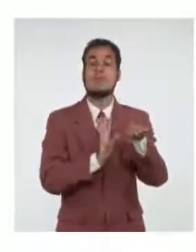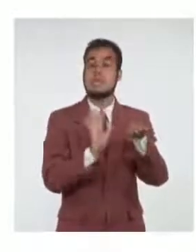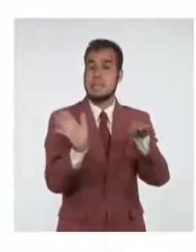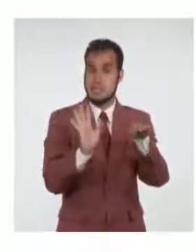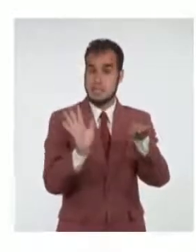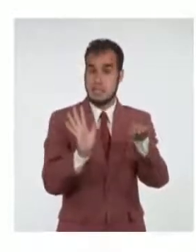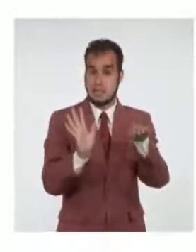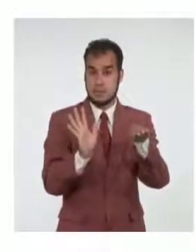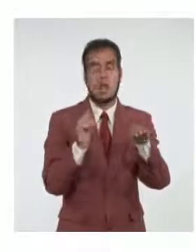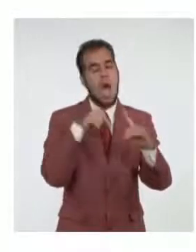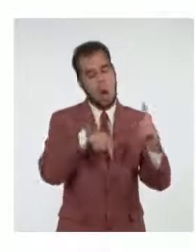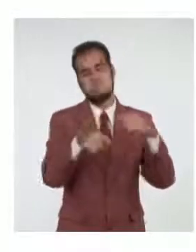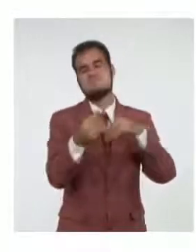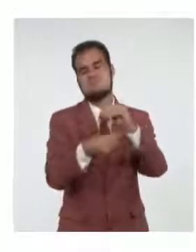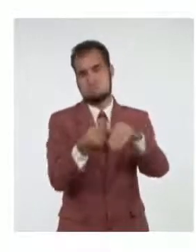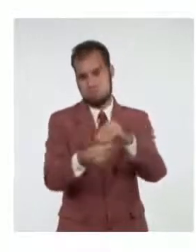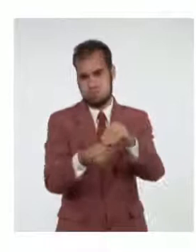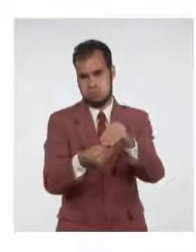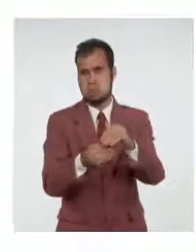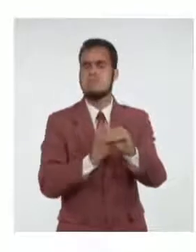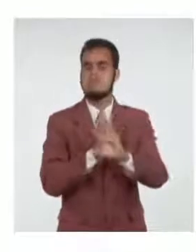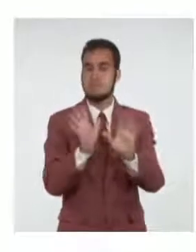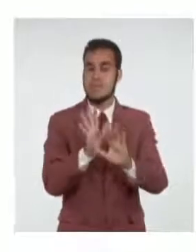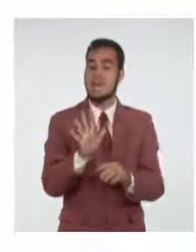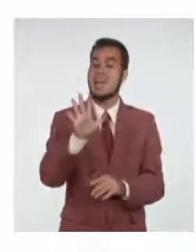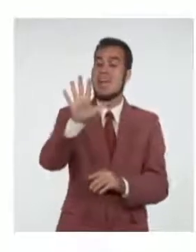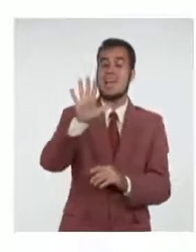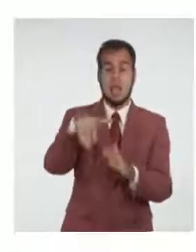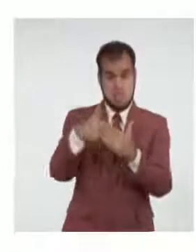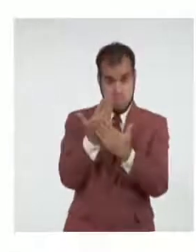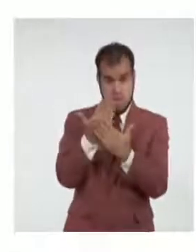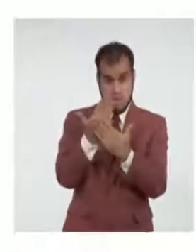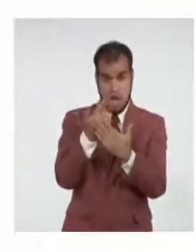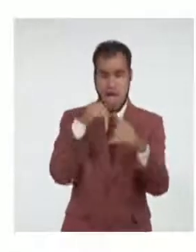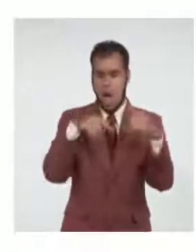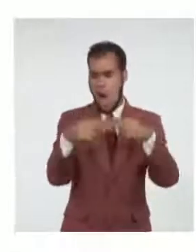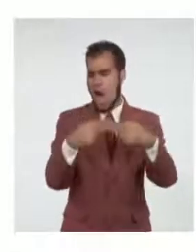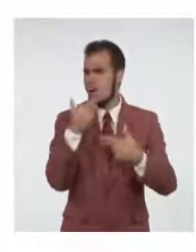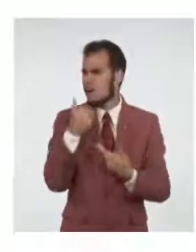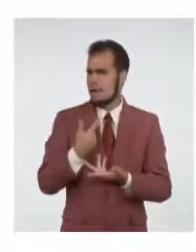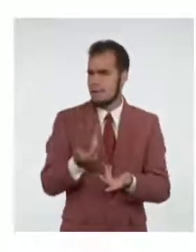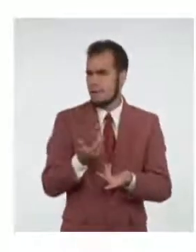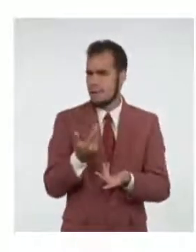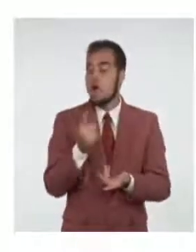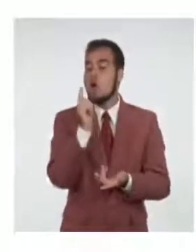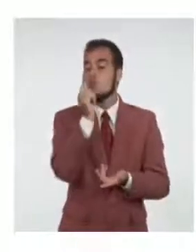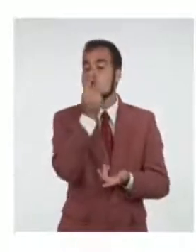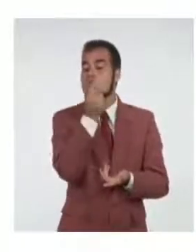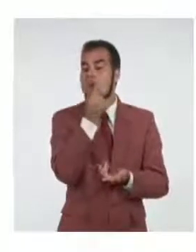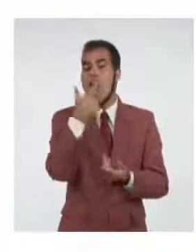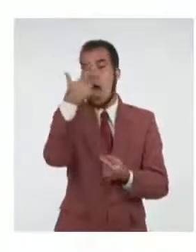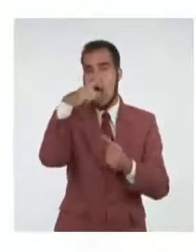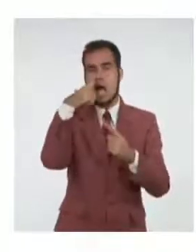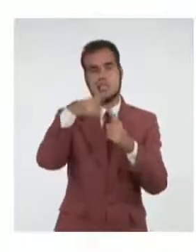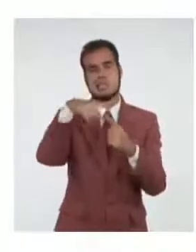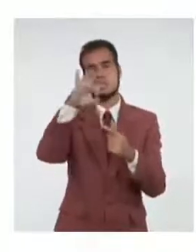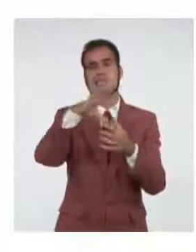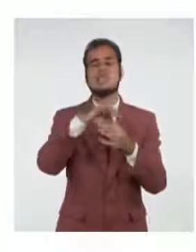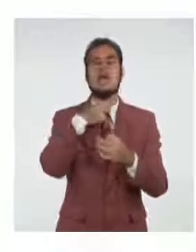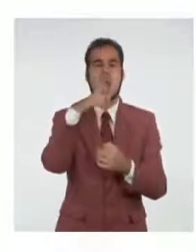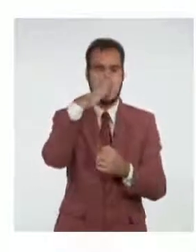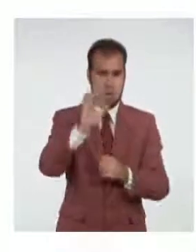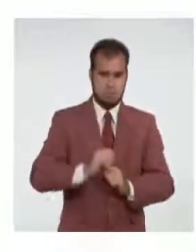día, lo que se hace es un test de antígeno positivo, de acuerdo al periodo,